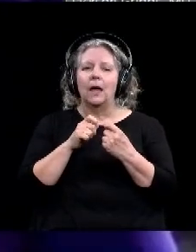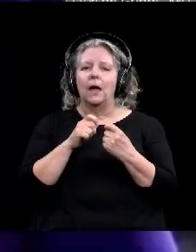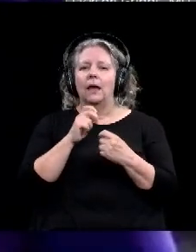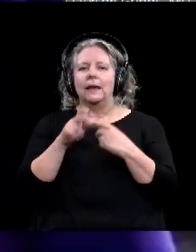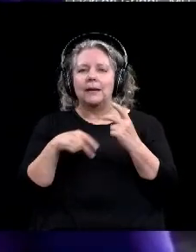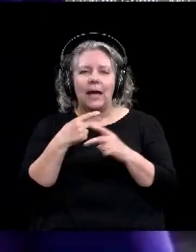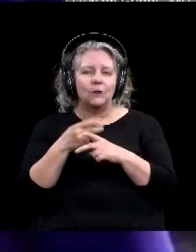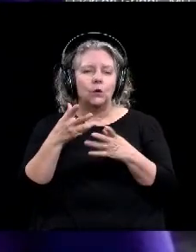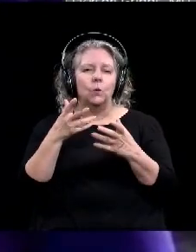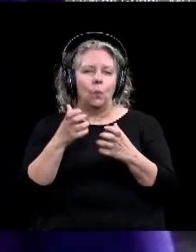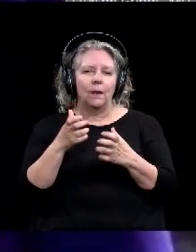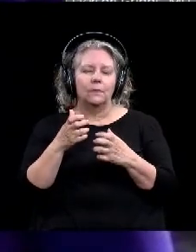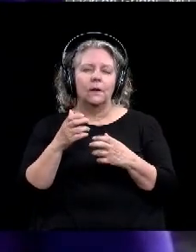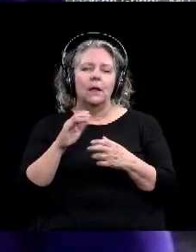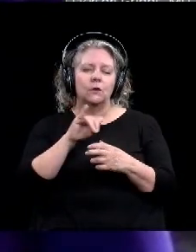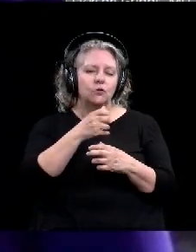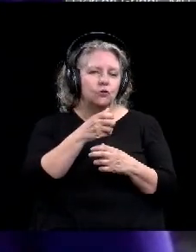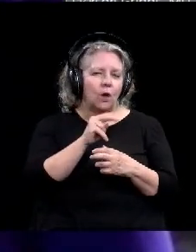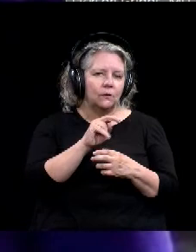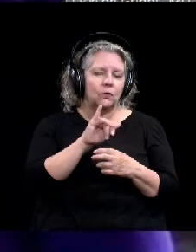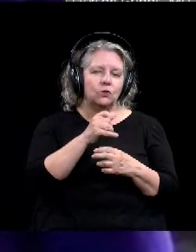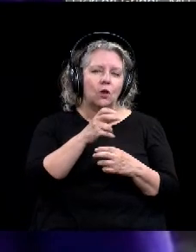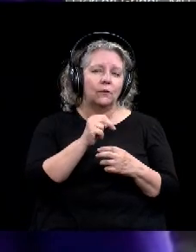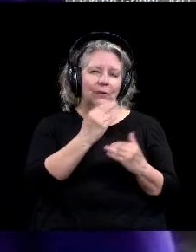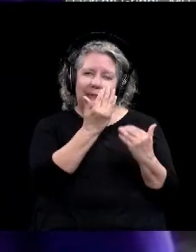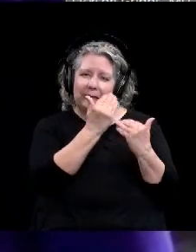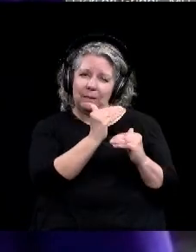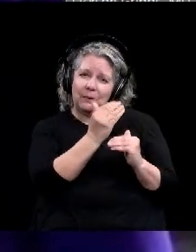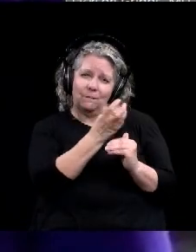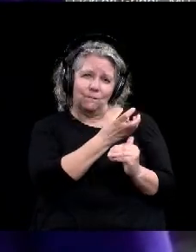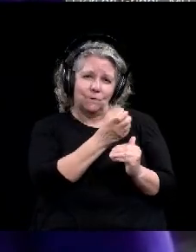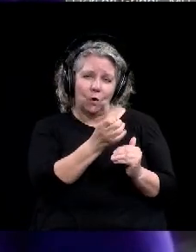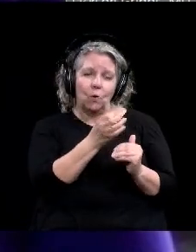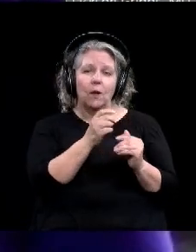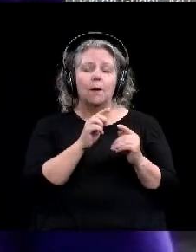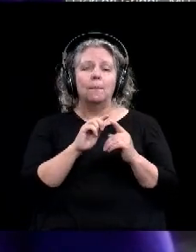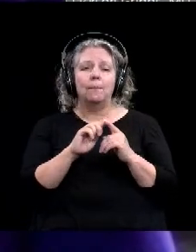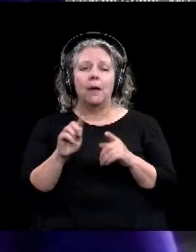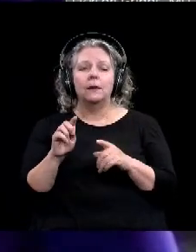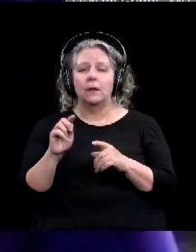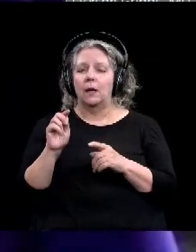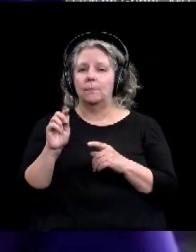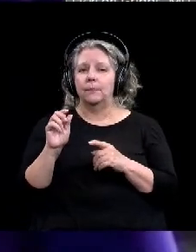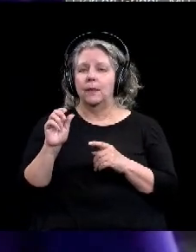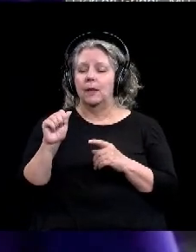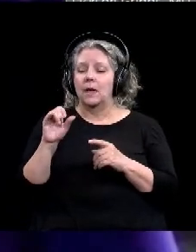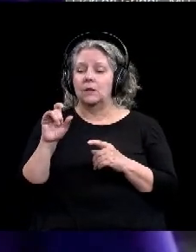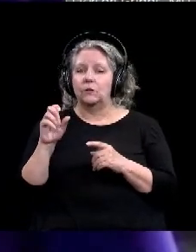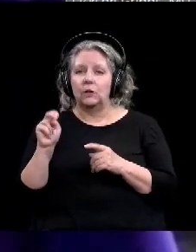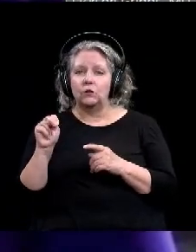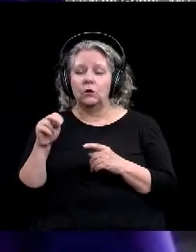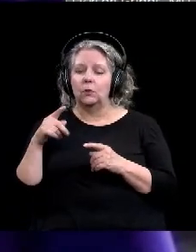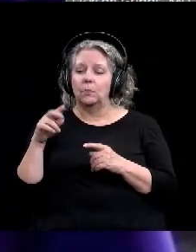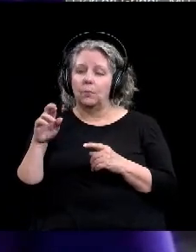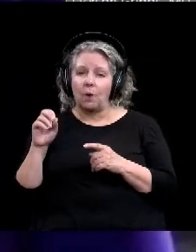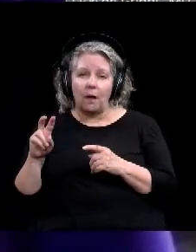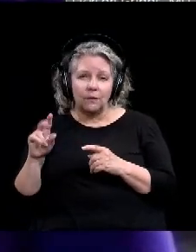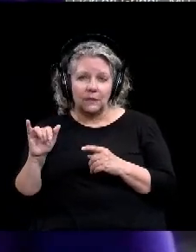en lo más pronto posible para que se vacunen en el distrito de salud y